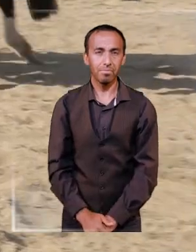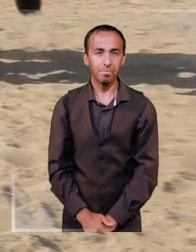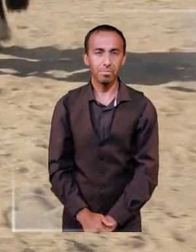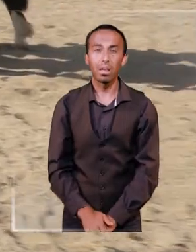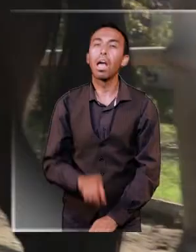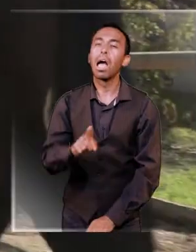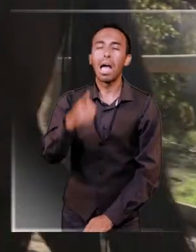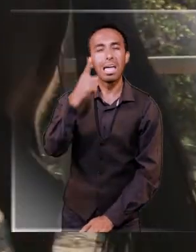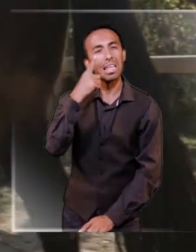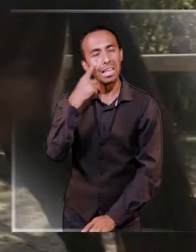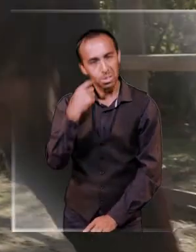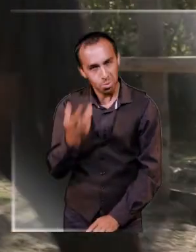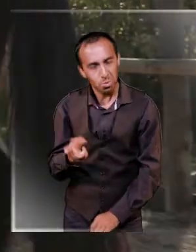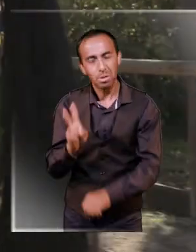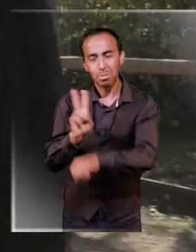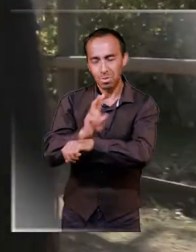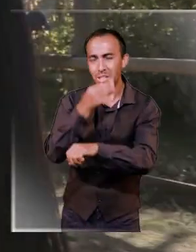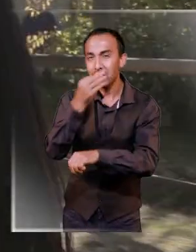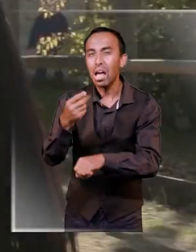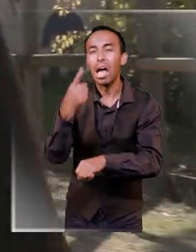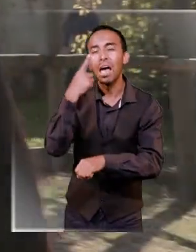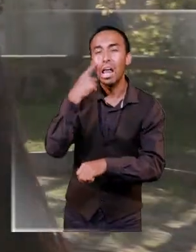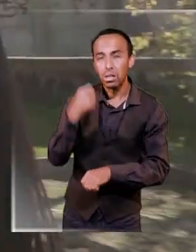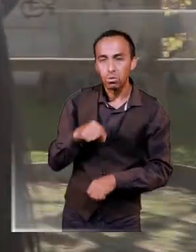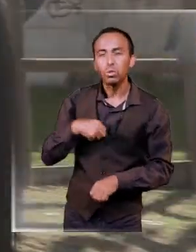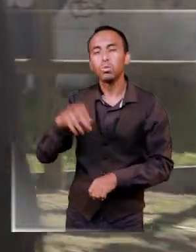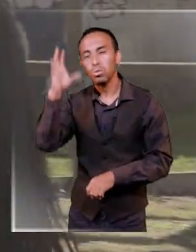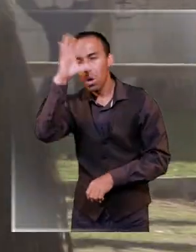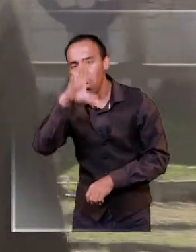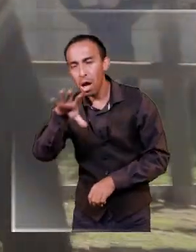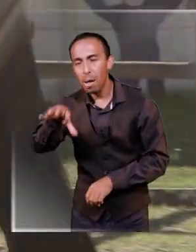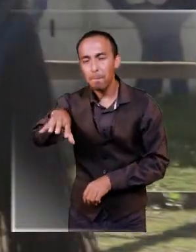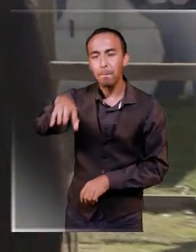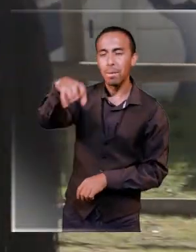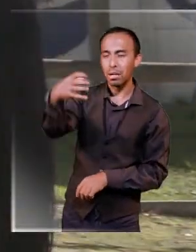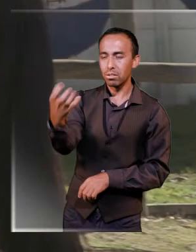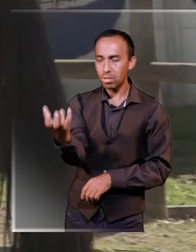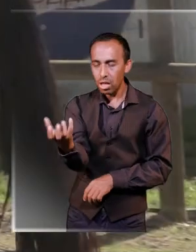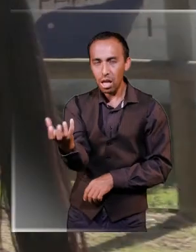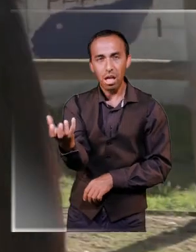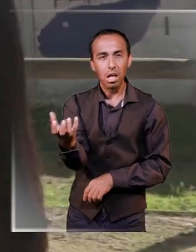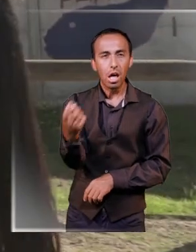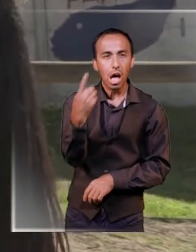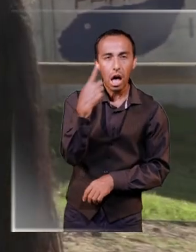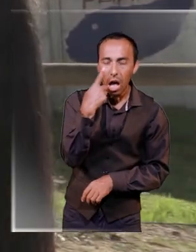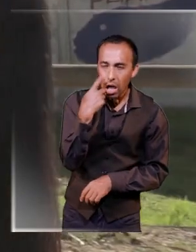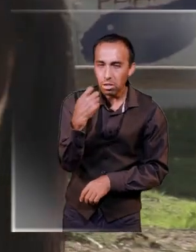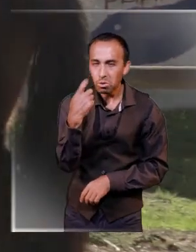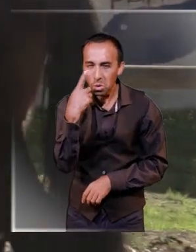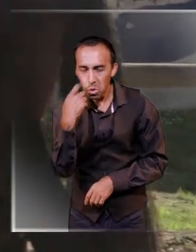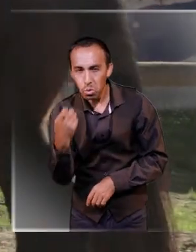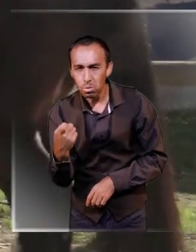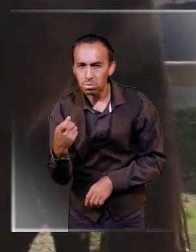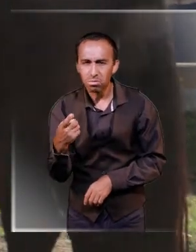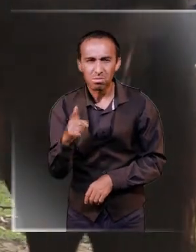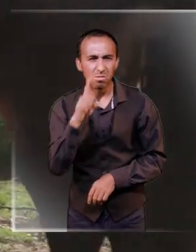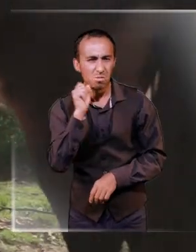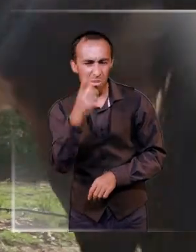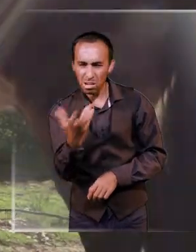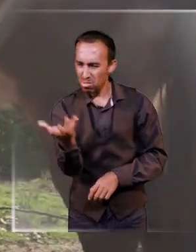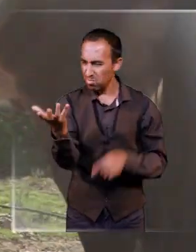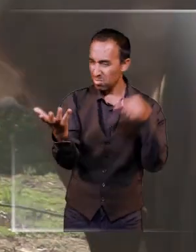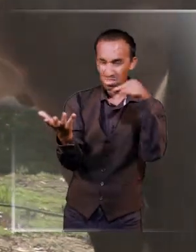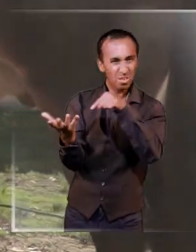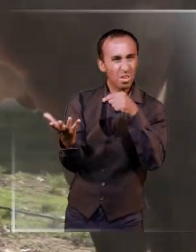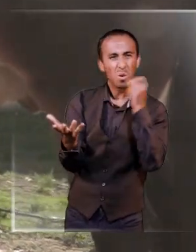en ASPAU. El azul, entonces yo voy a buscar las pelotas de color. Muy bien, busco las pelotas de color